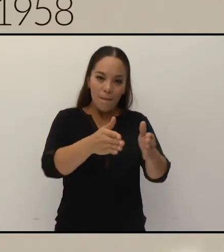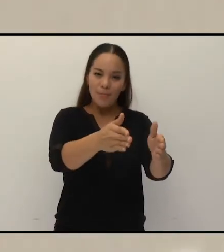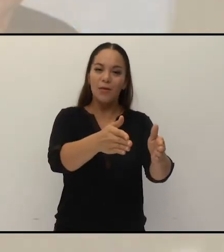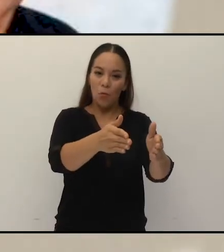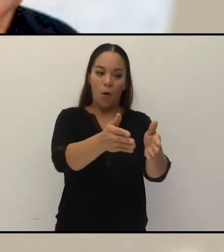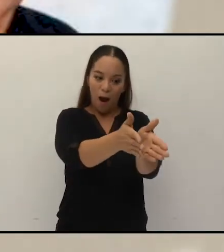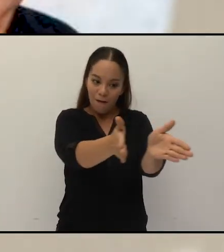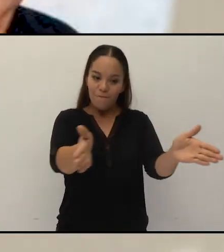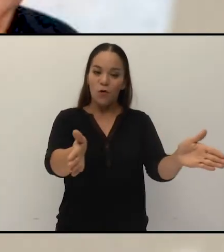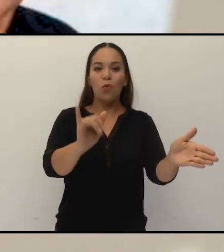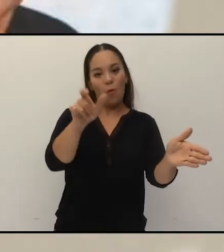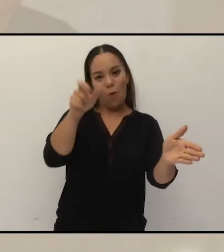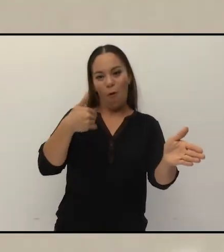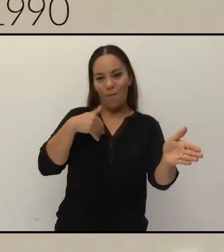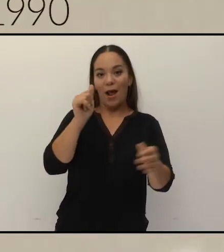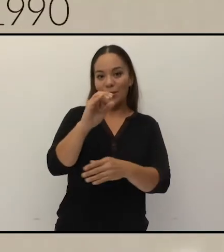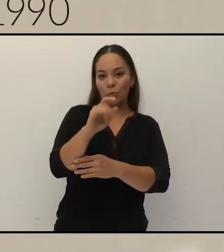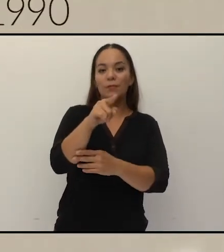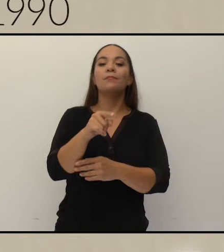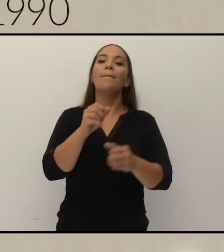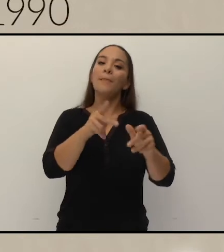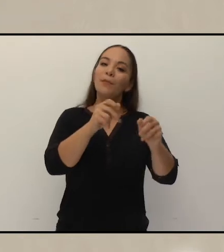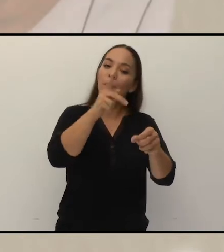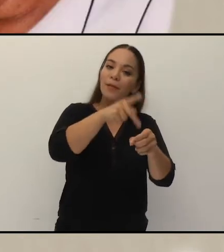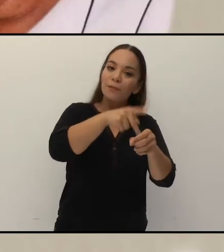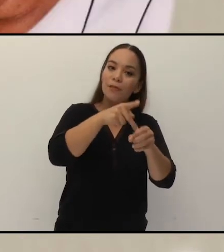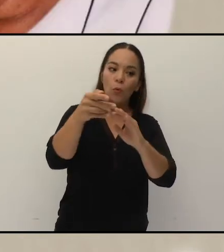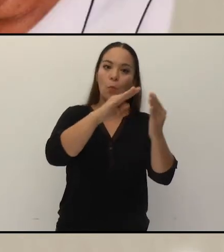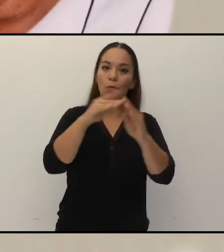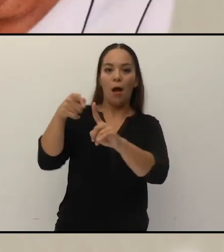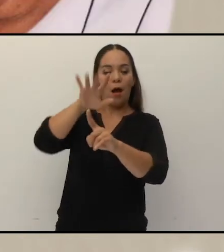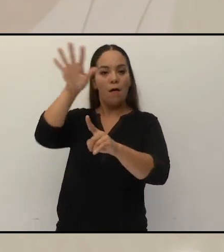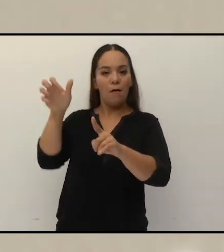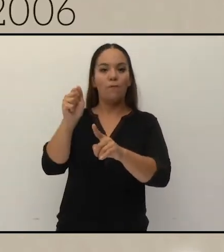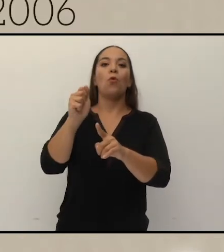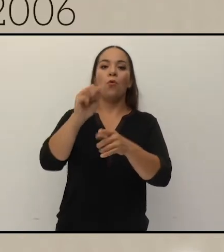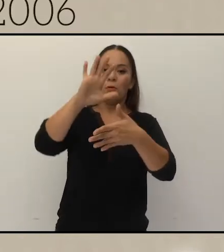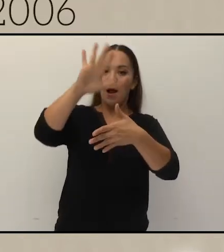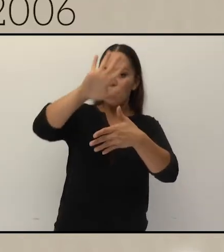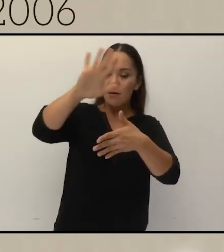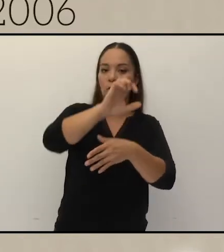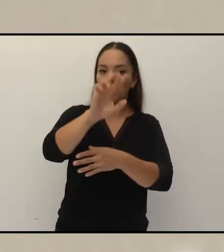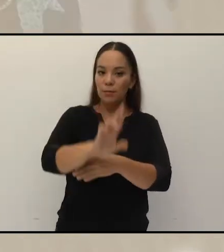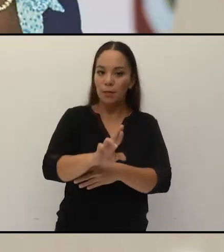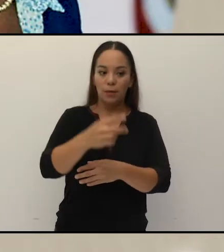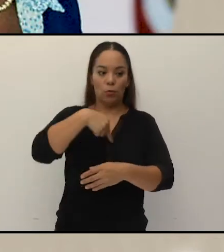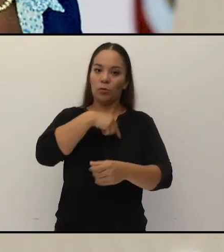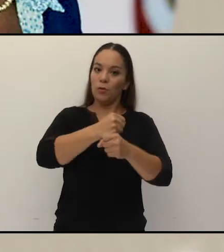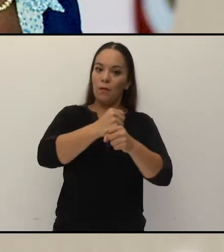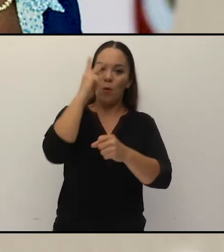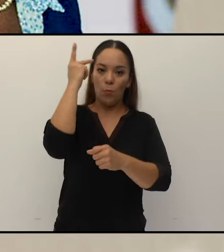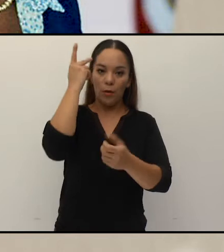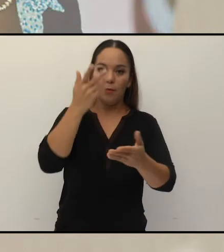por pioneros como Alex Cullin permitió una creciente participación de miembros de la comunidad afrocaribeña costarricense en nuestro